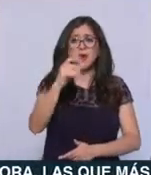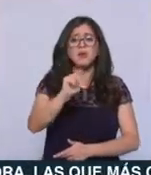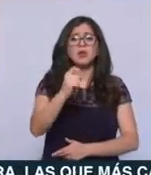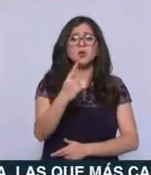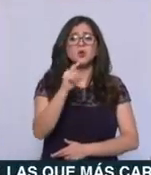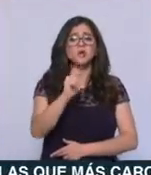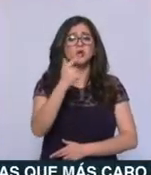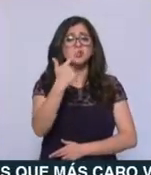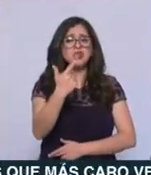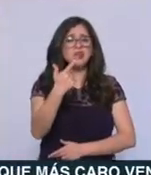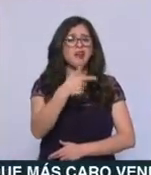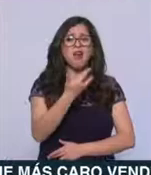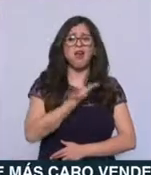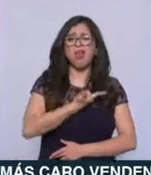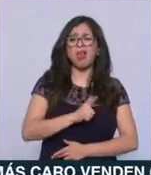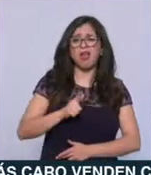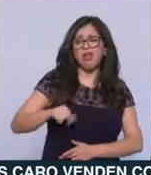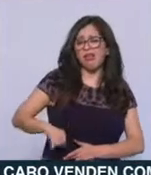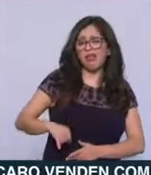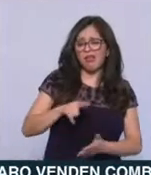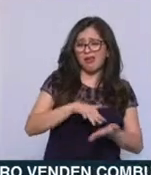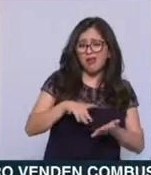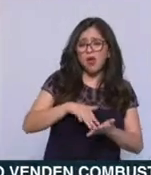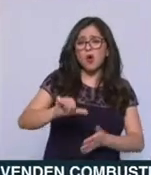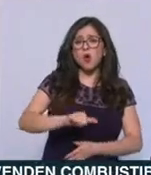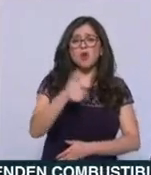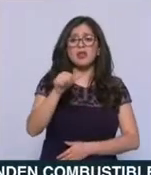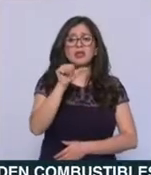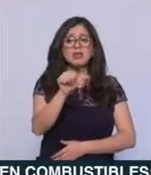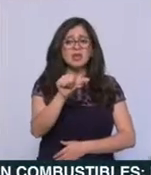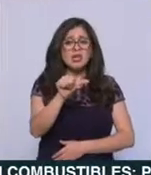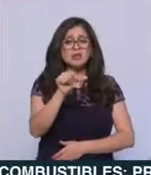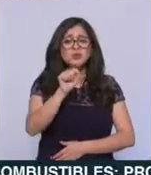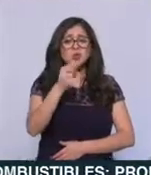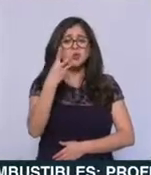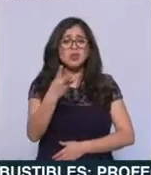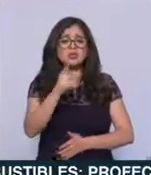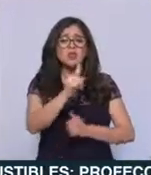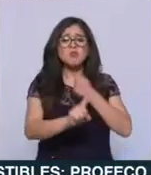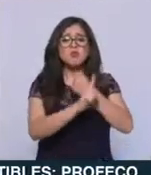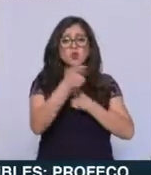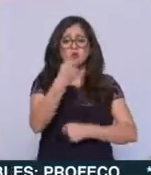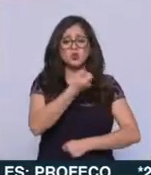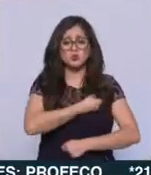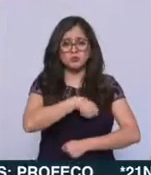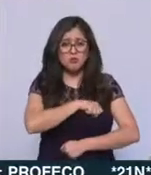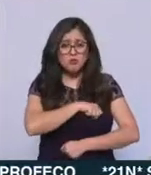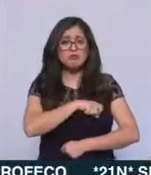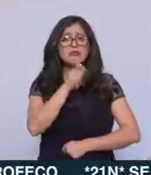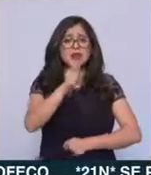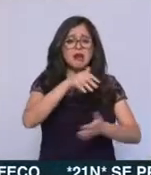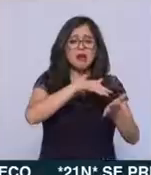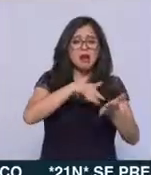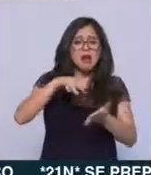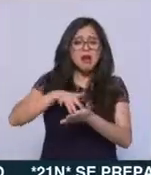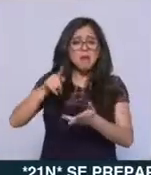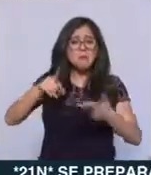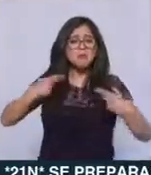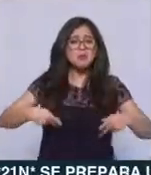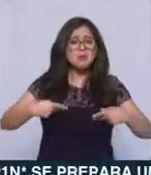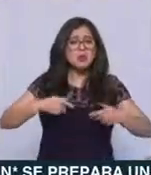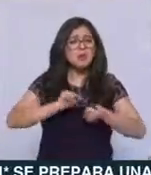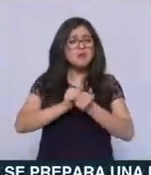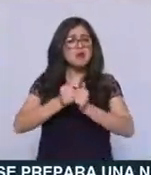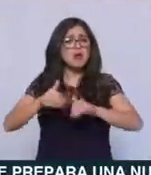de interés y el 16.3% por problemas de salud. La forma de leer de los mexicanos cada vez ha ido cambiando. El uso del